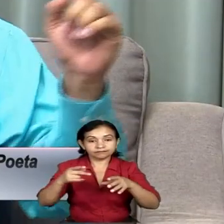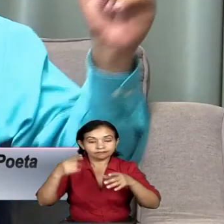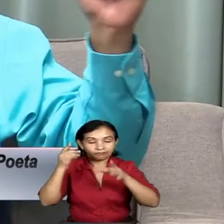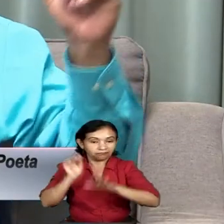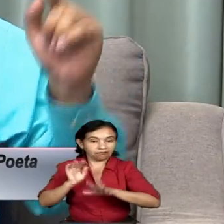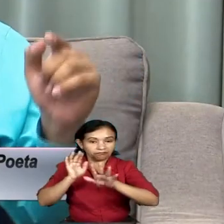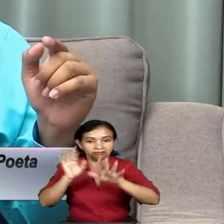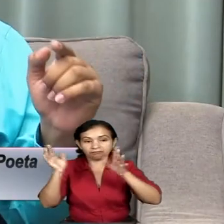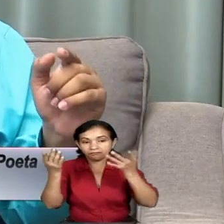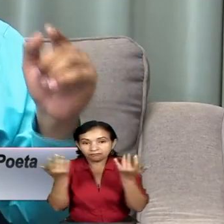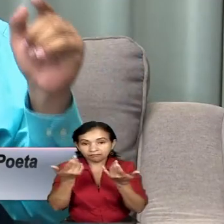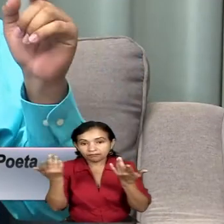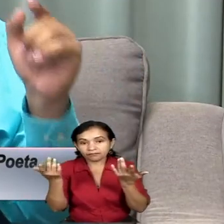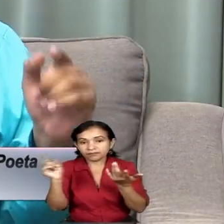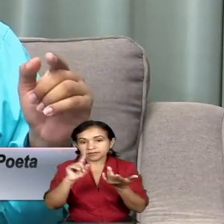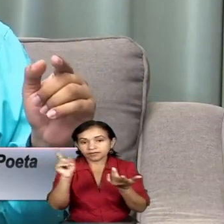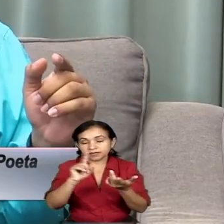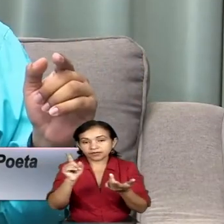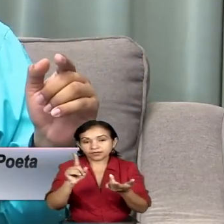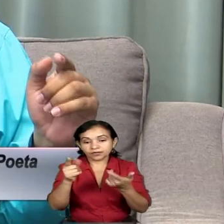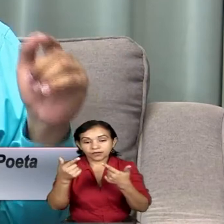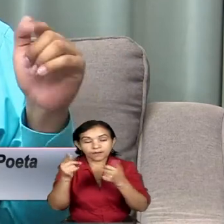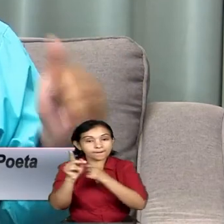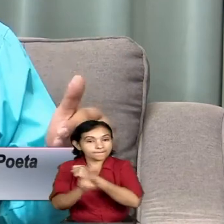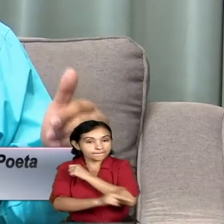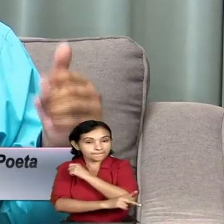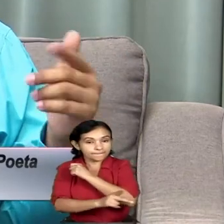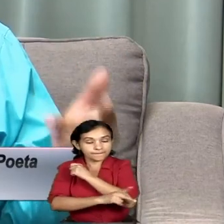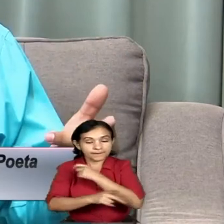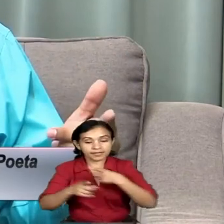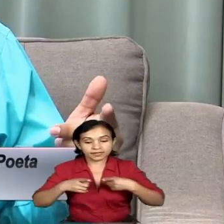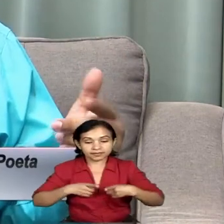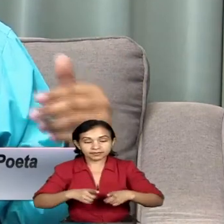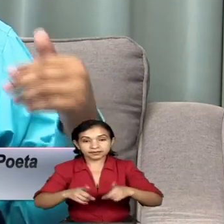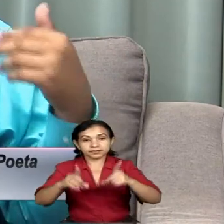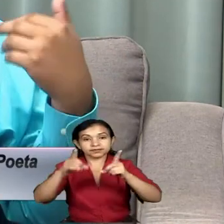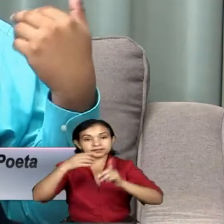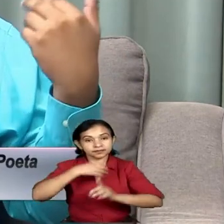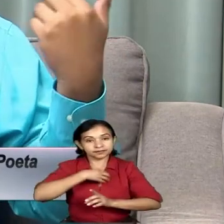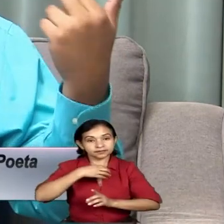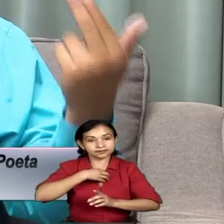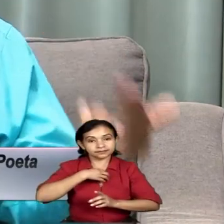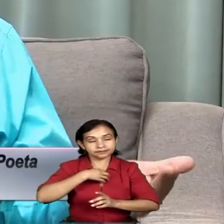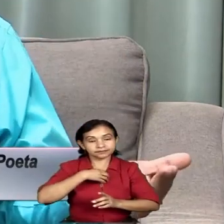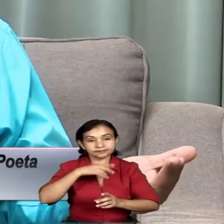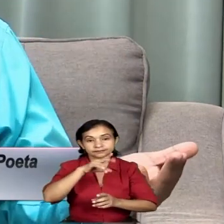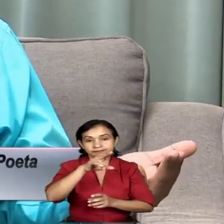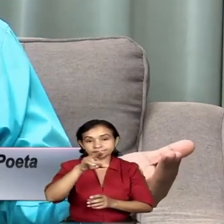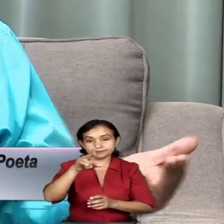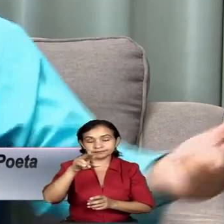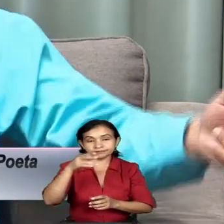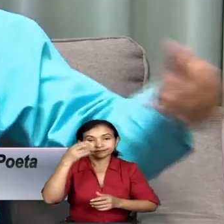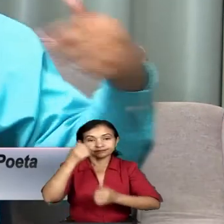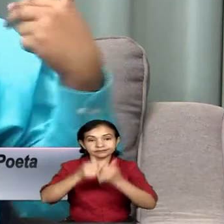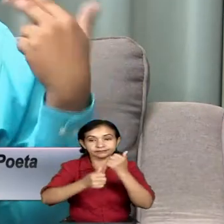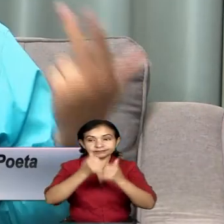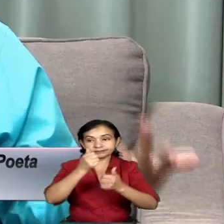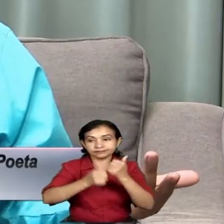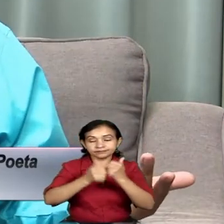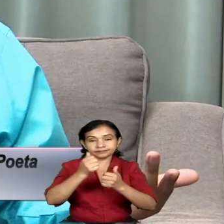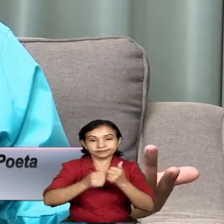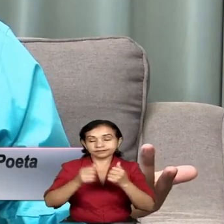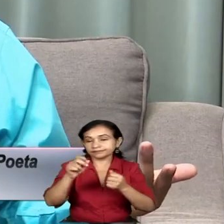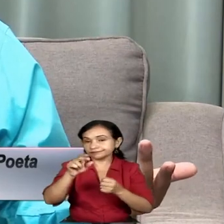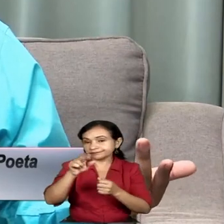sino que es precisamente la posición de una nación digna y soberana frente a la misma injerencia del mismo